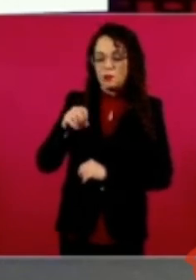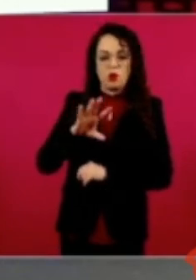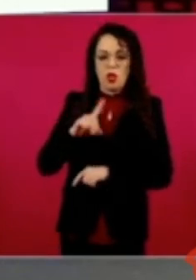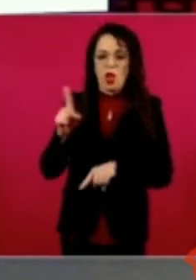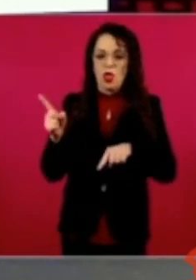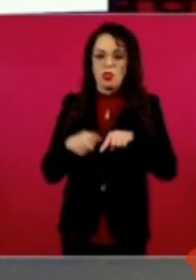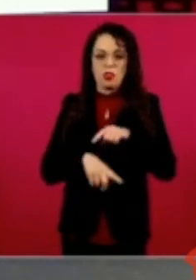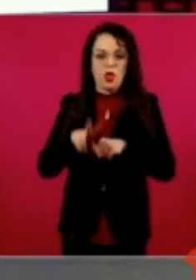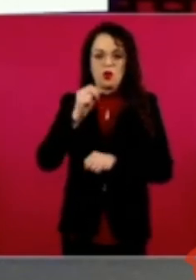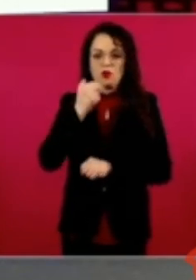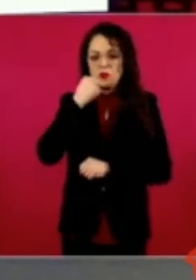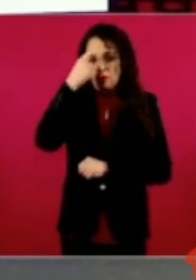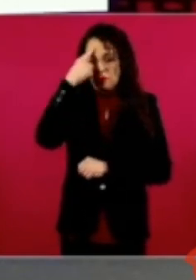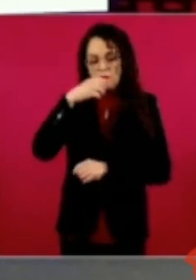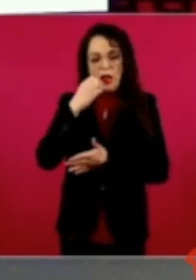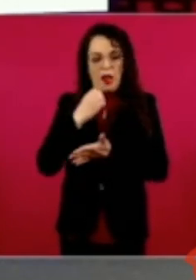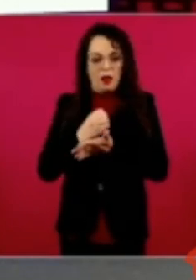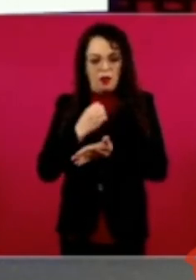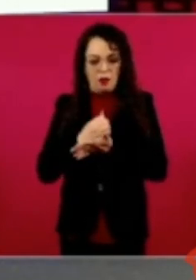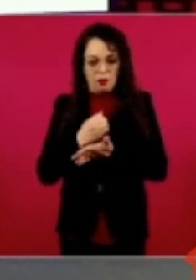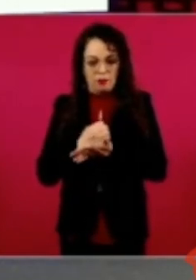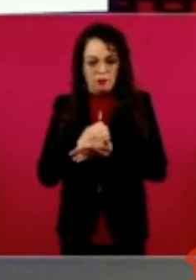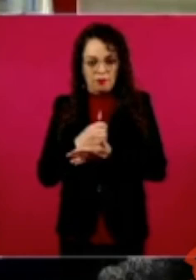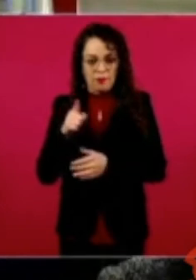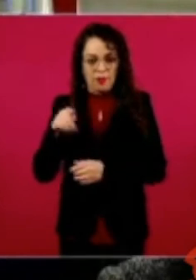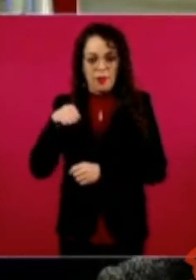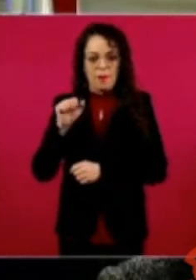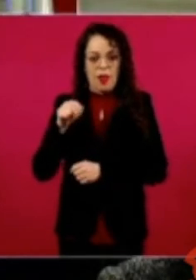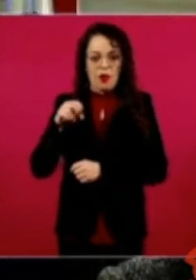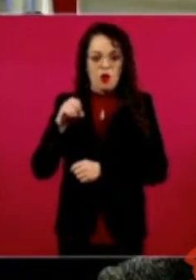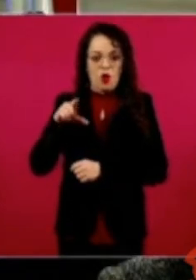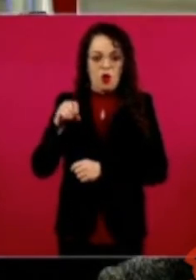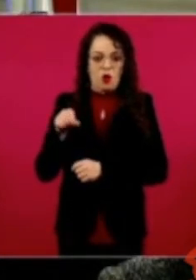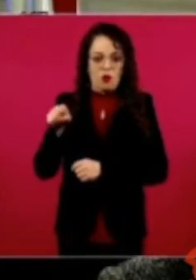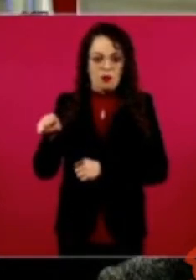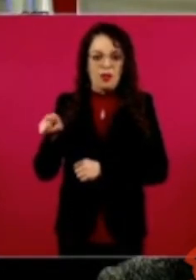Y Manolo Jiménez Salinas, este es el gobernador.